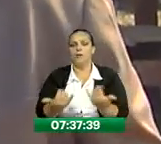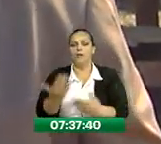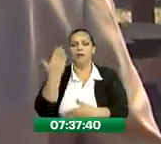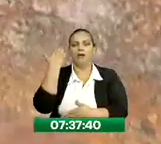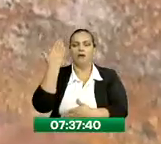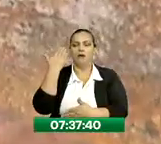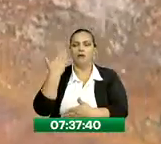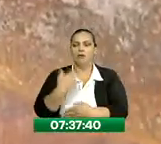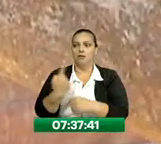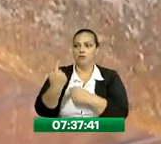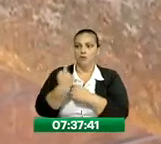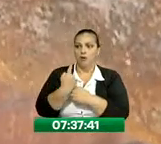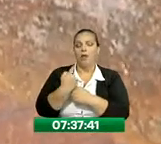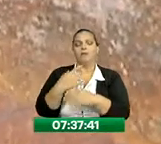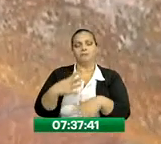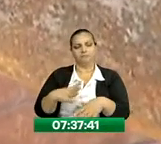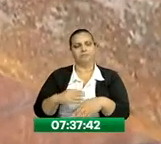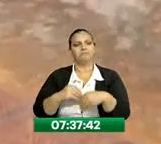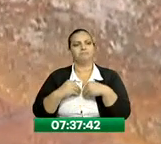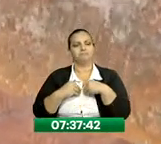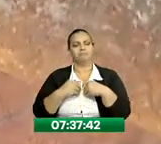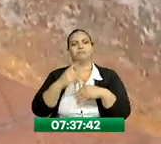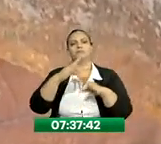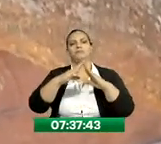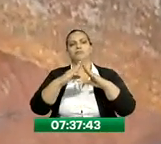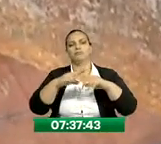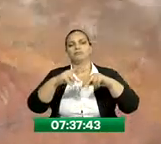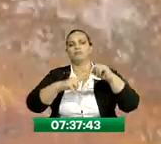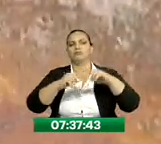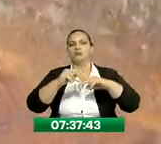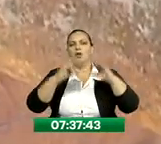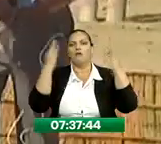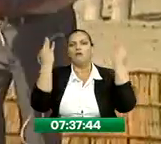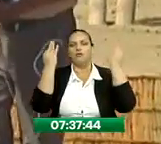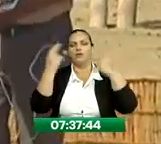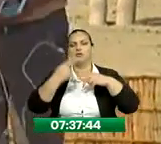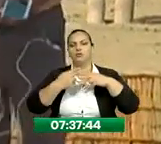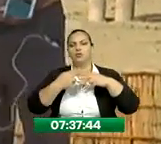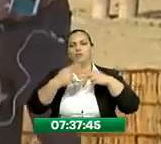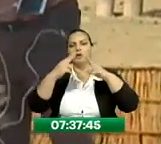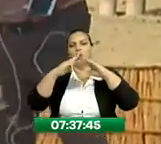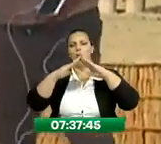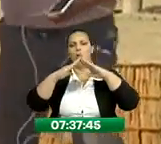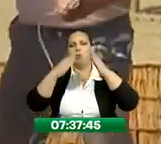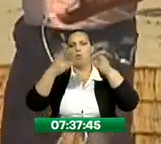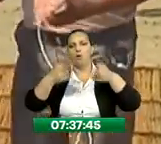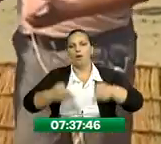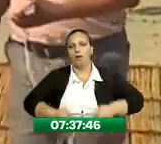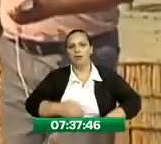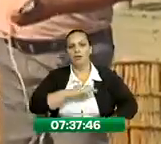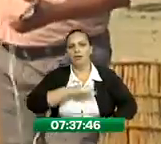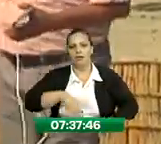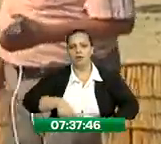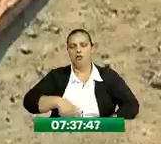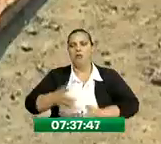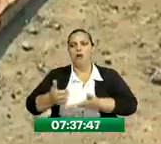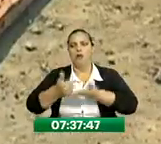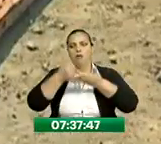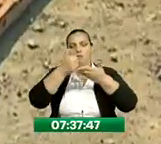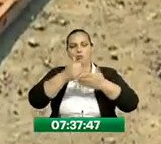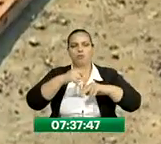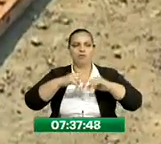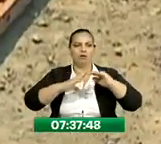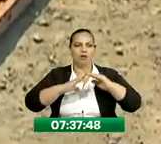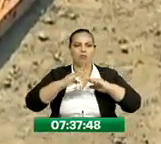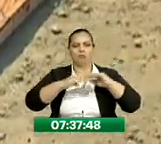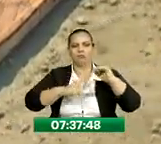Hogar de Cristo. Y que se seguirán buscando más casos como este para ayudar a quienes más lo necesitan, pues no solo en Navidad, se debe